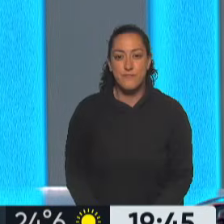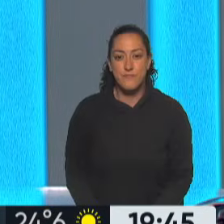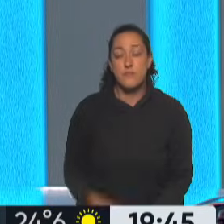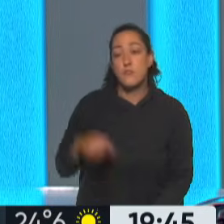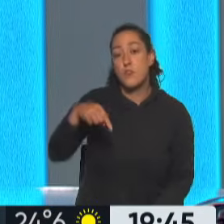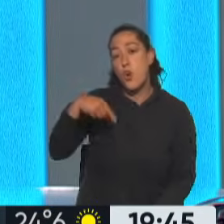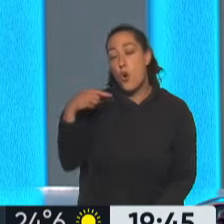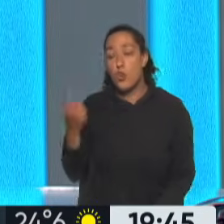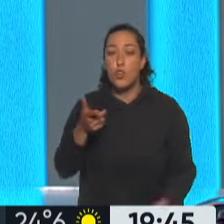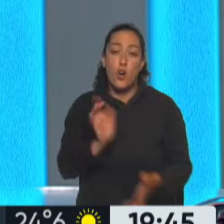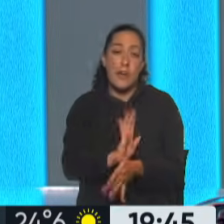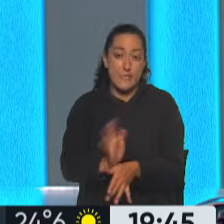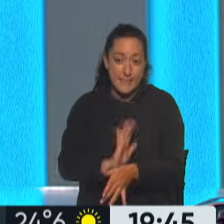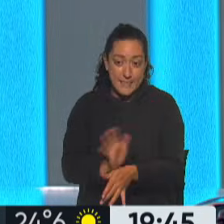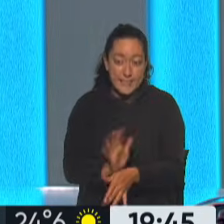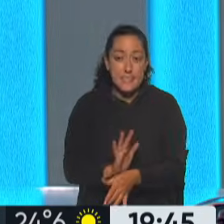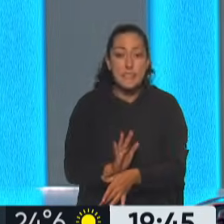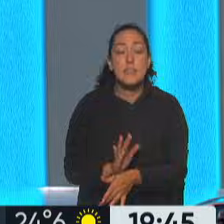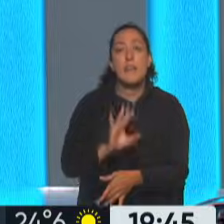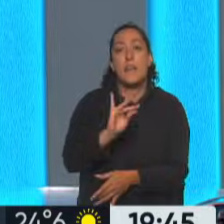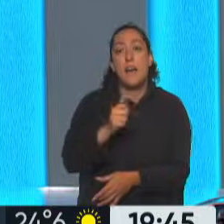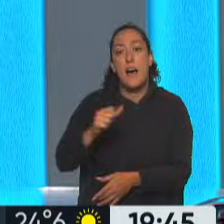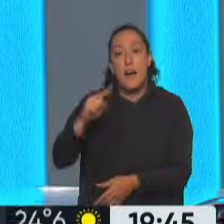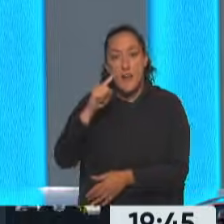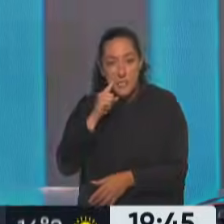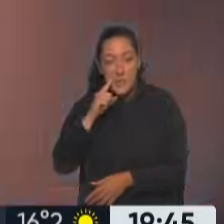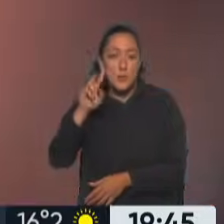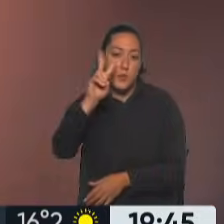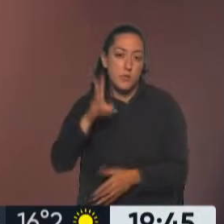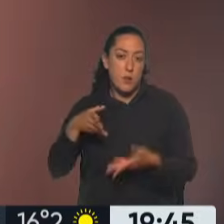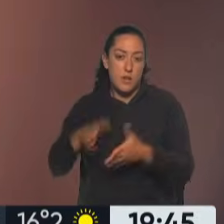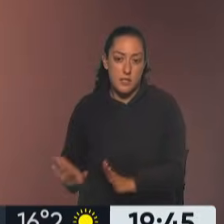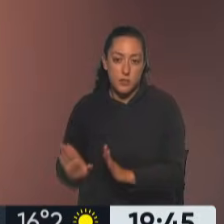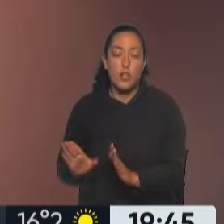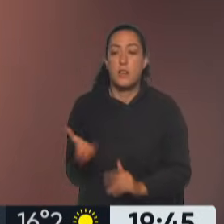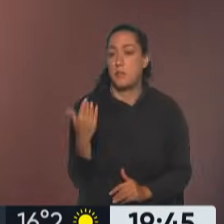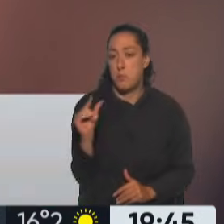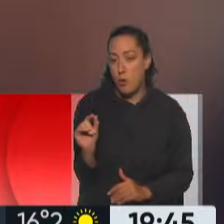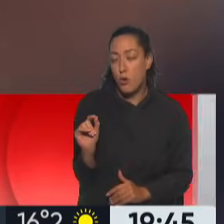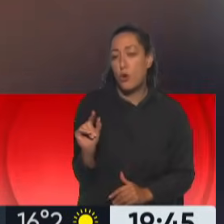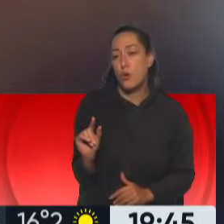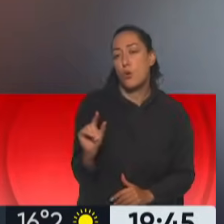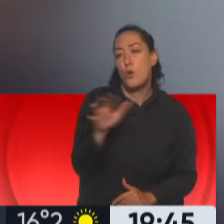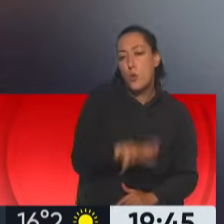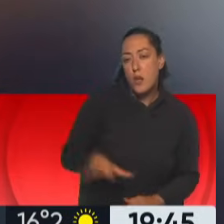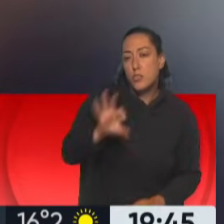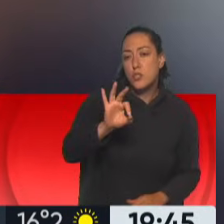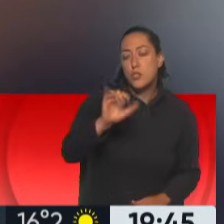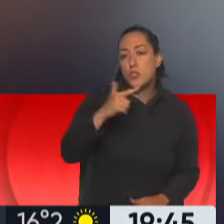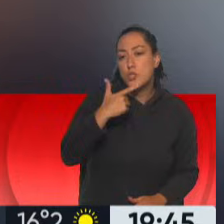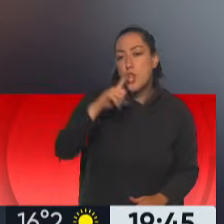a otro artista. Estamos hablando de Danny Ocean, venezolano también, quien recientemente cantó en Oslo en oportunidad de